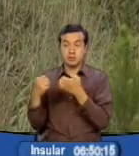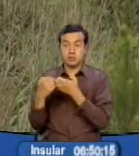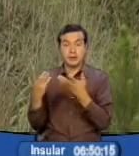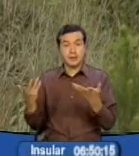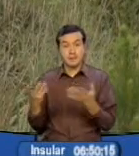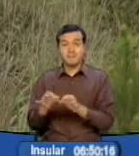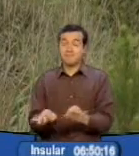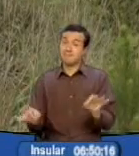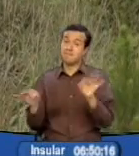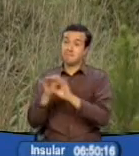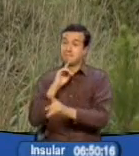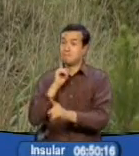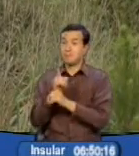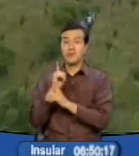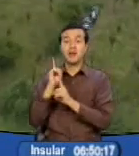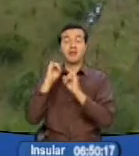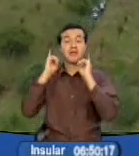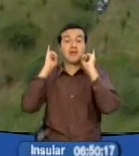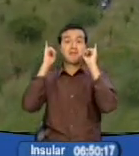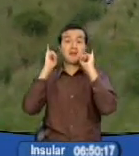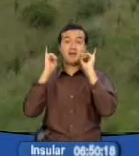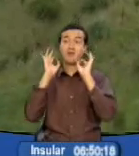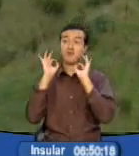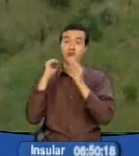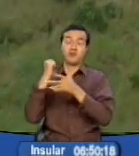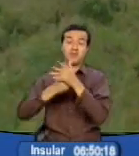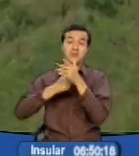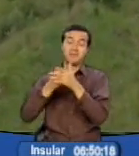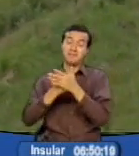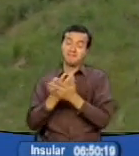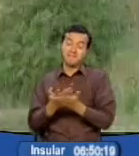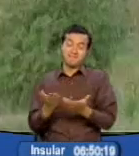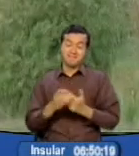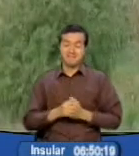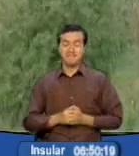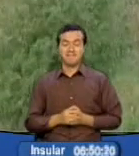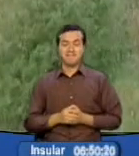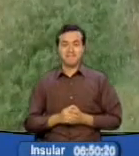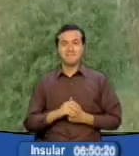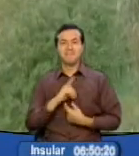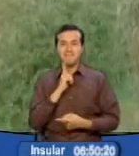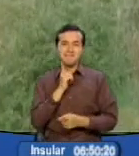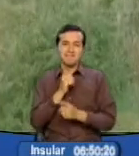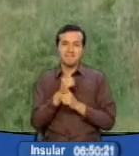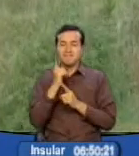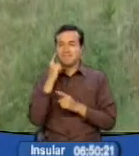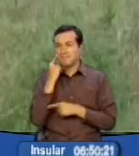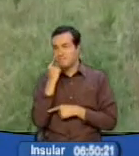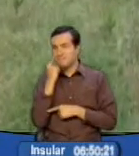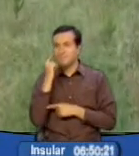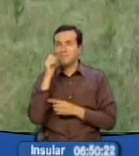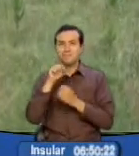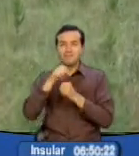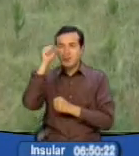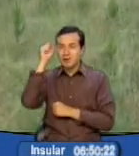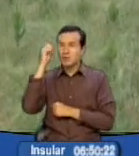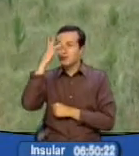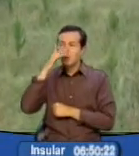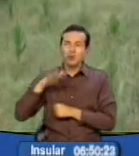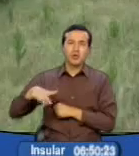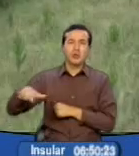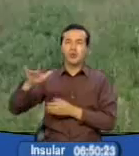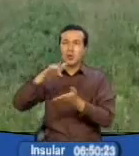eso hace que sea muy divertido, muy retador, y obviamente nos abre esa posibilidad de descubrir esos hermosos paisajes que